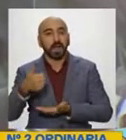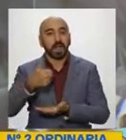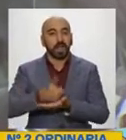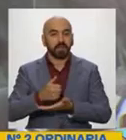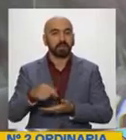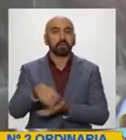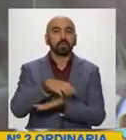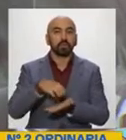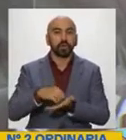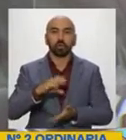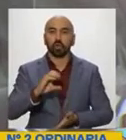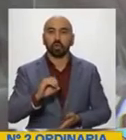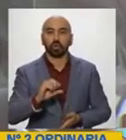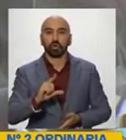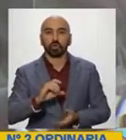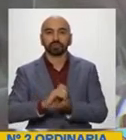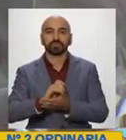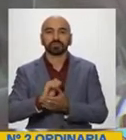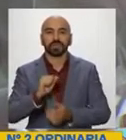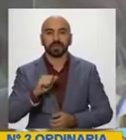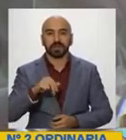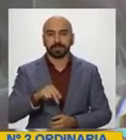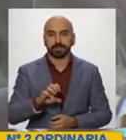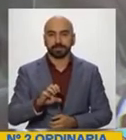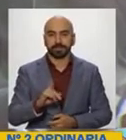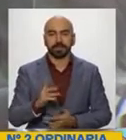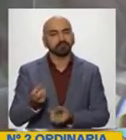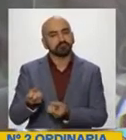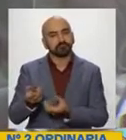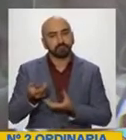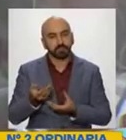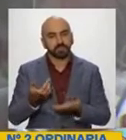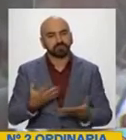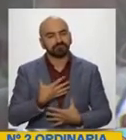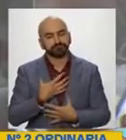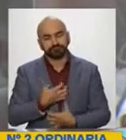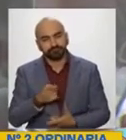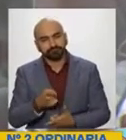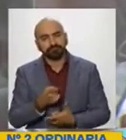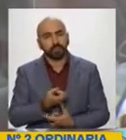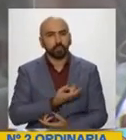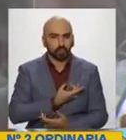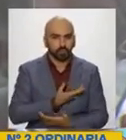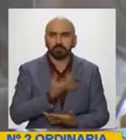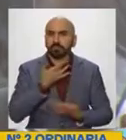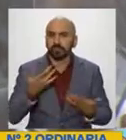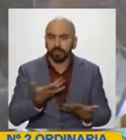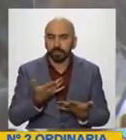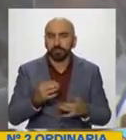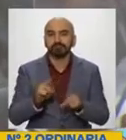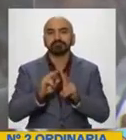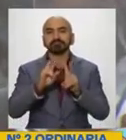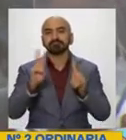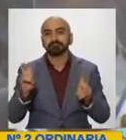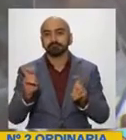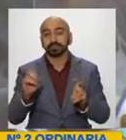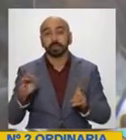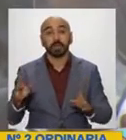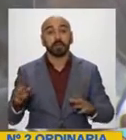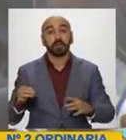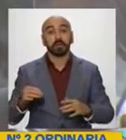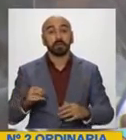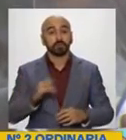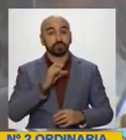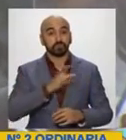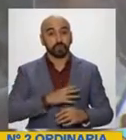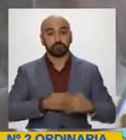Colchane y me manifestó su frustración y su dolor porque no había sido considerado nunca por las autoridades